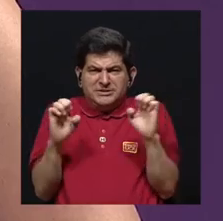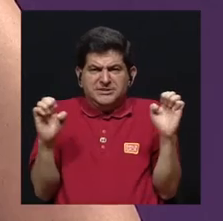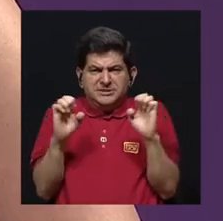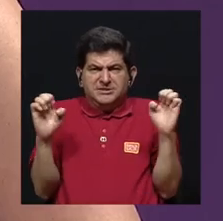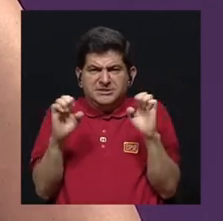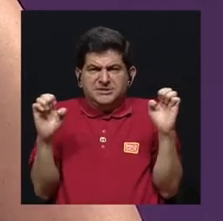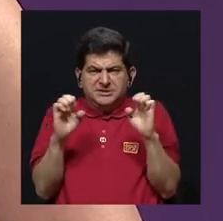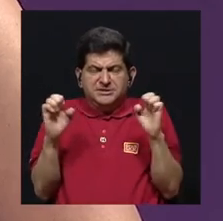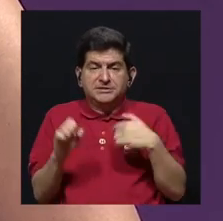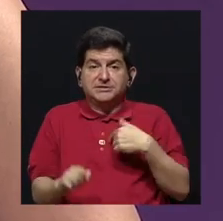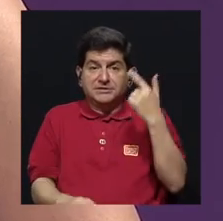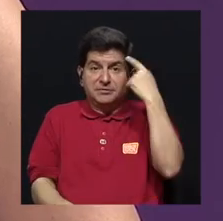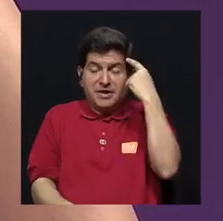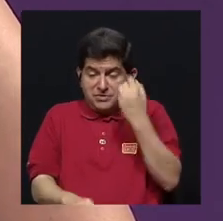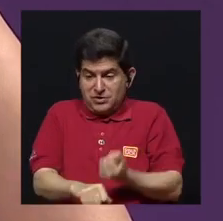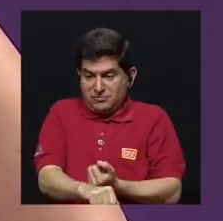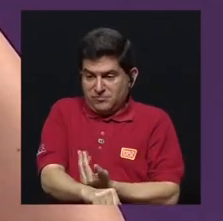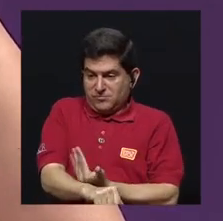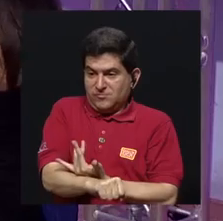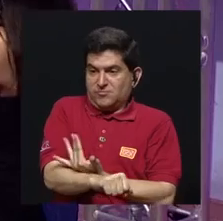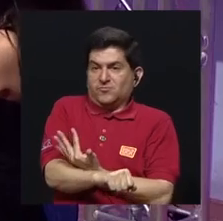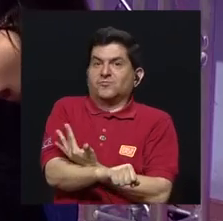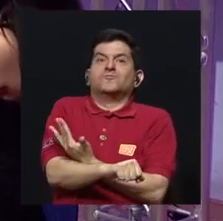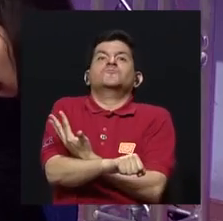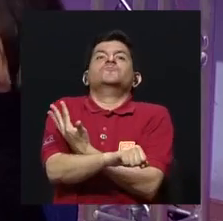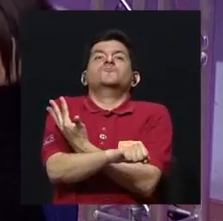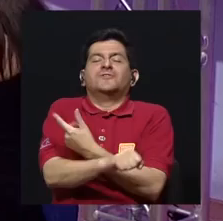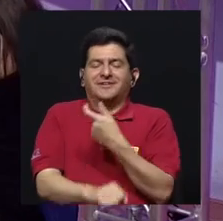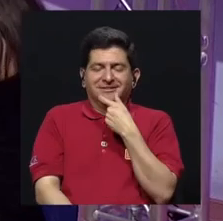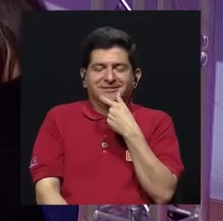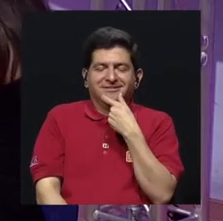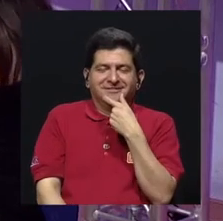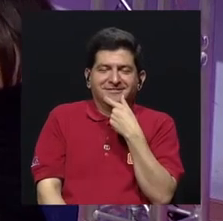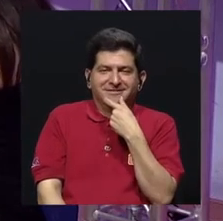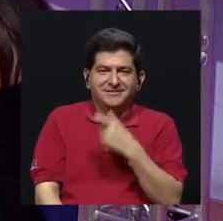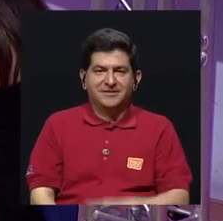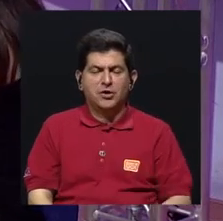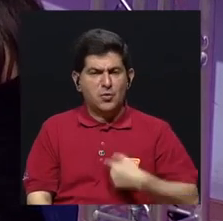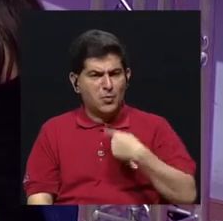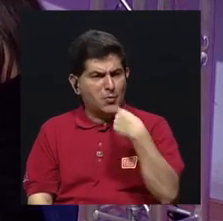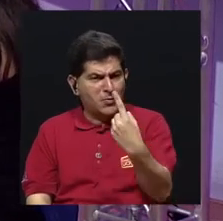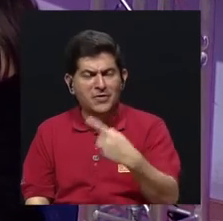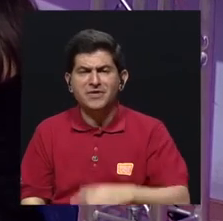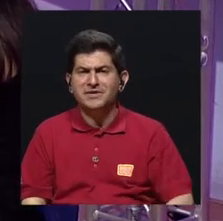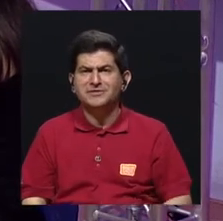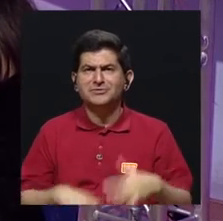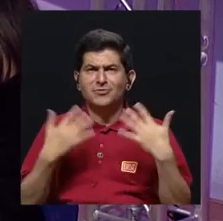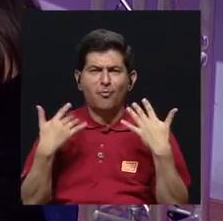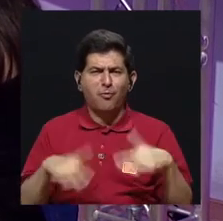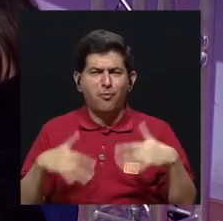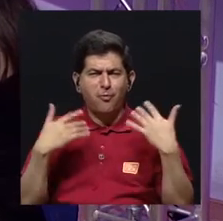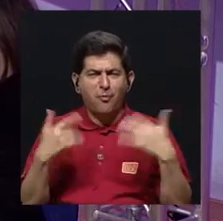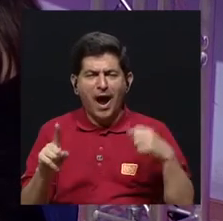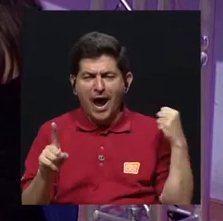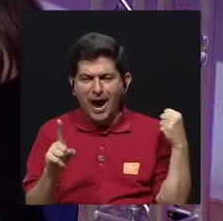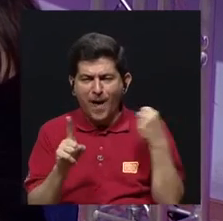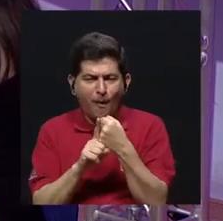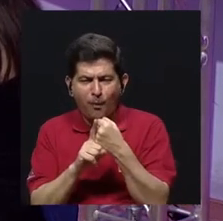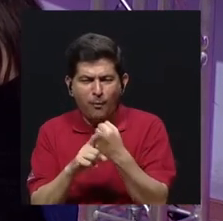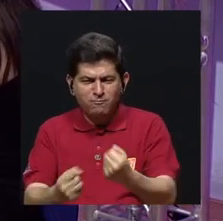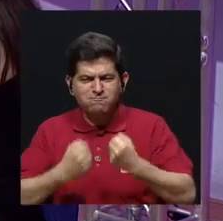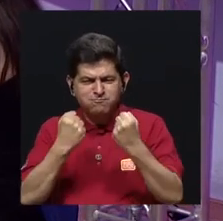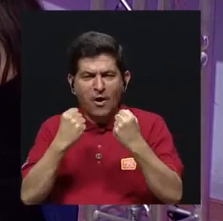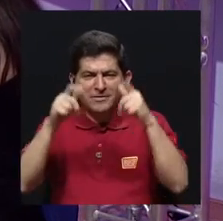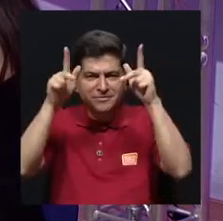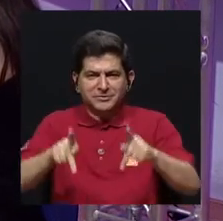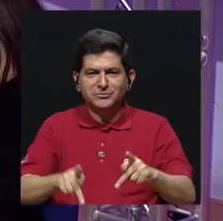que todavía lo pienso y todavía se me paran los pelos. Y entonces uno dice, qué impactante calar así tan fuerte en